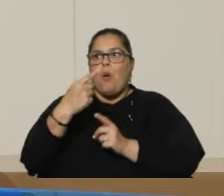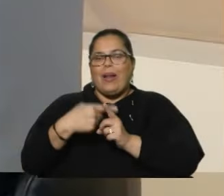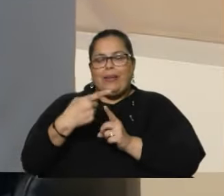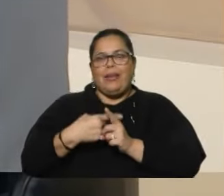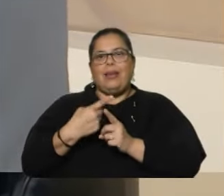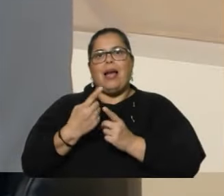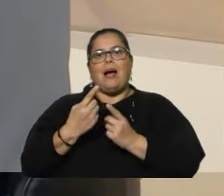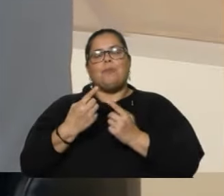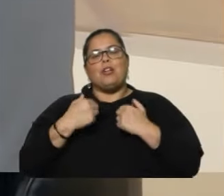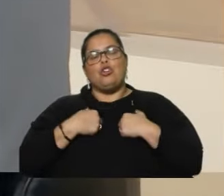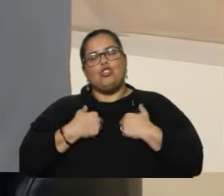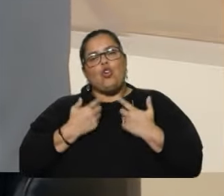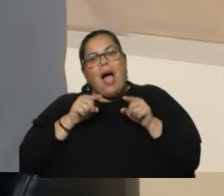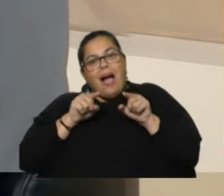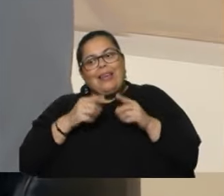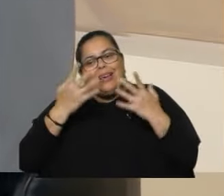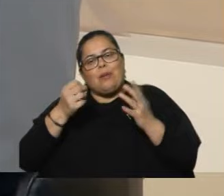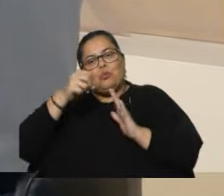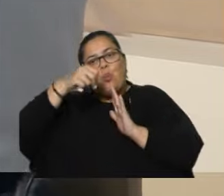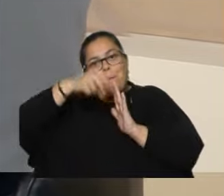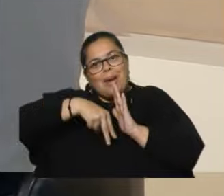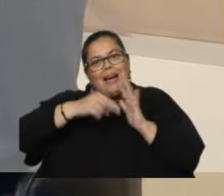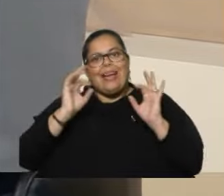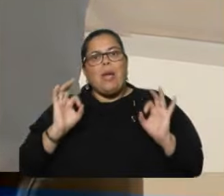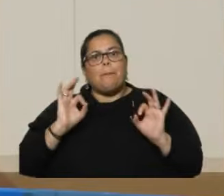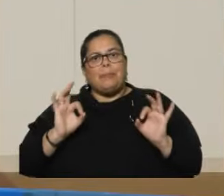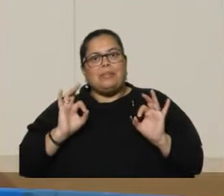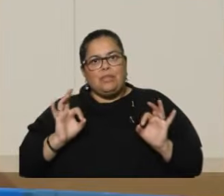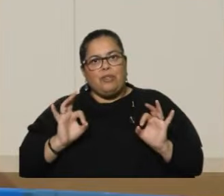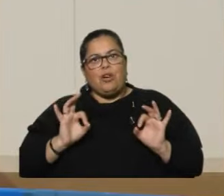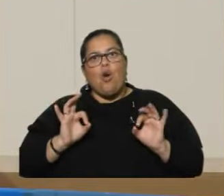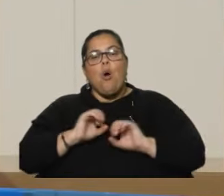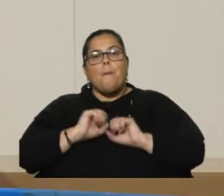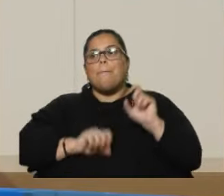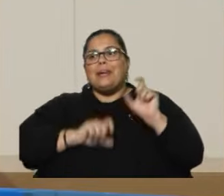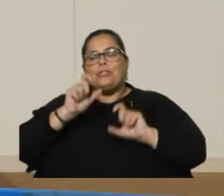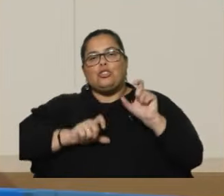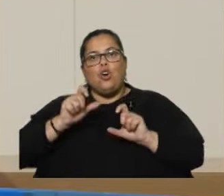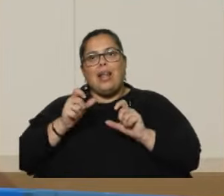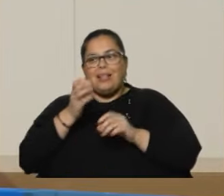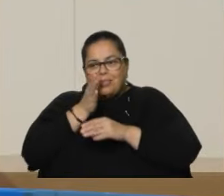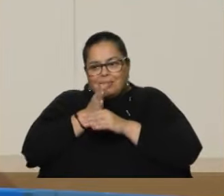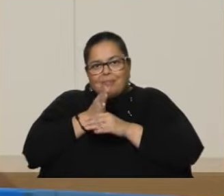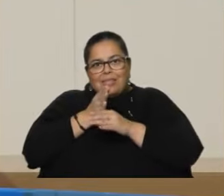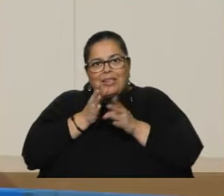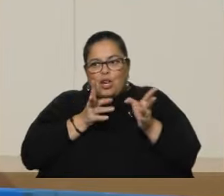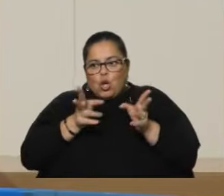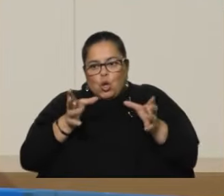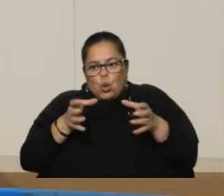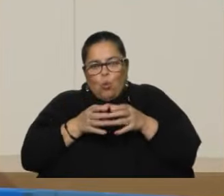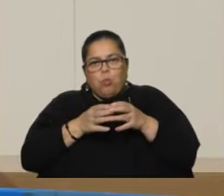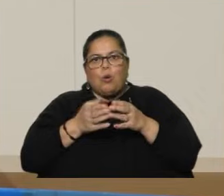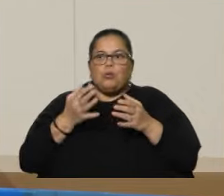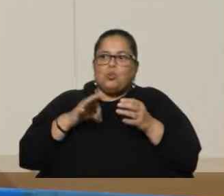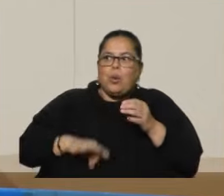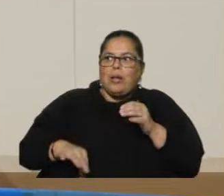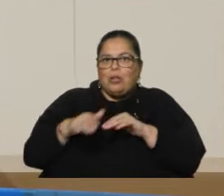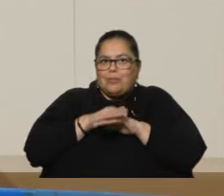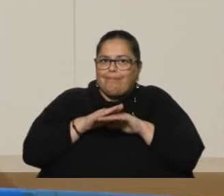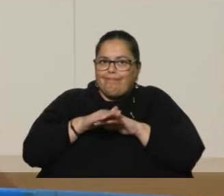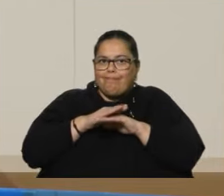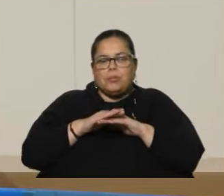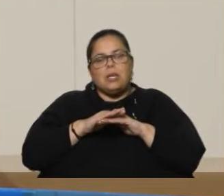allí. Vamos a tener un plan muy específico para tratar de promover el acceso a la vivienda de ese sector de trabajadores de ingresos medios, medios bajos,